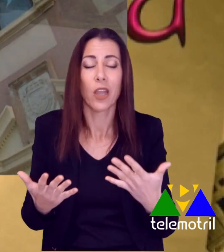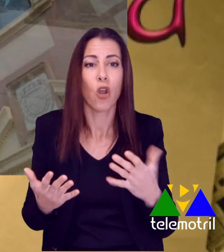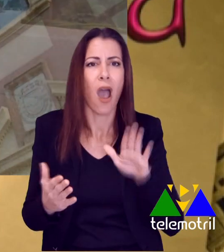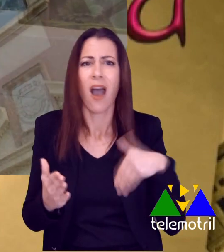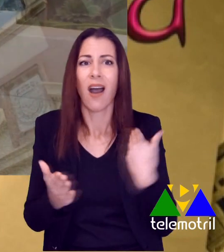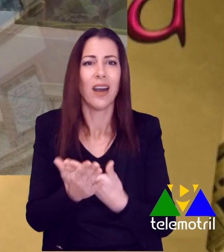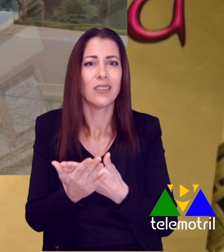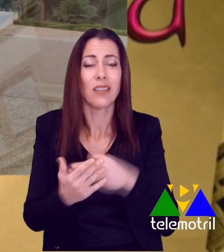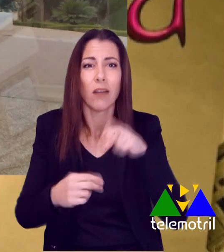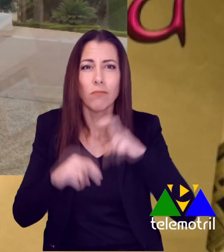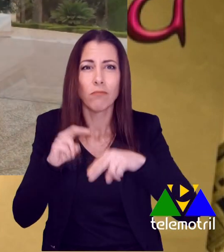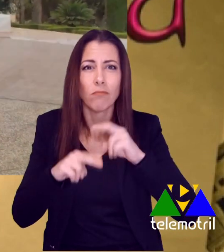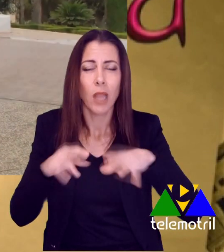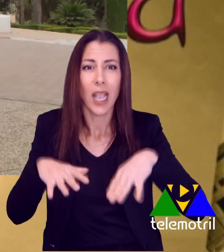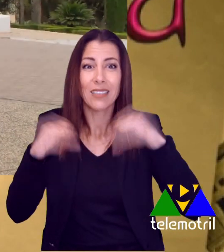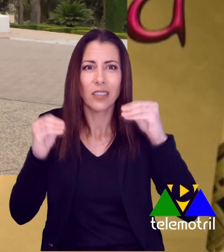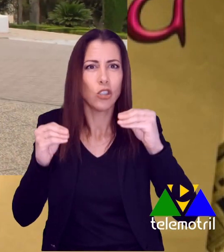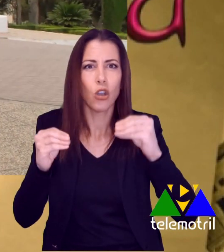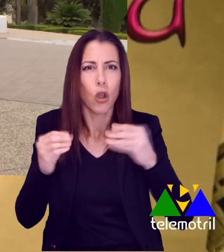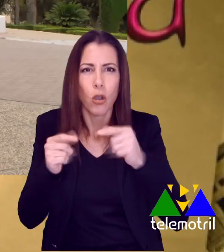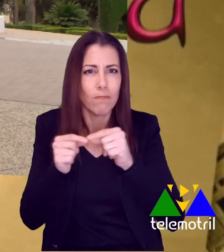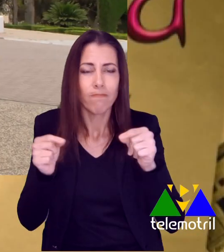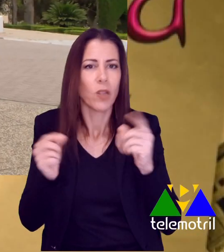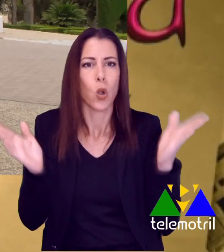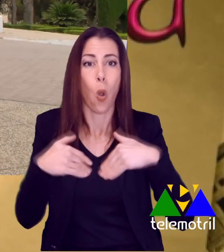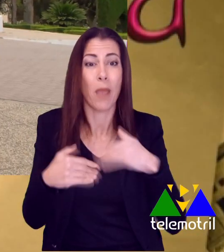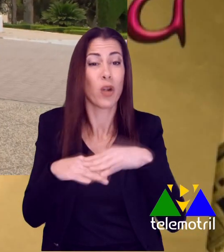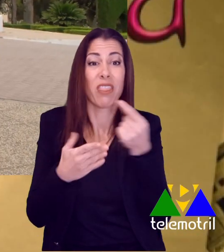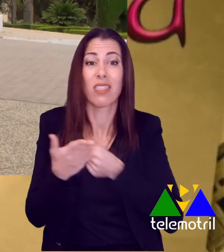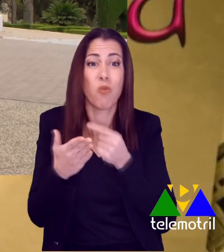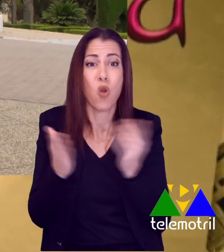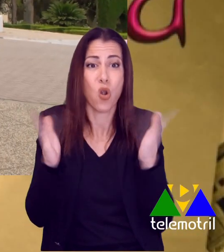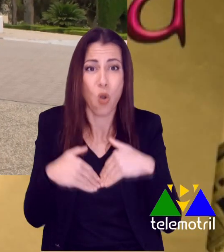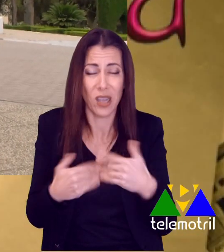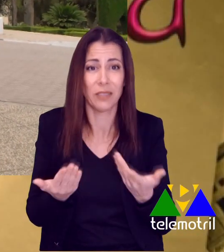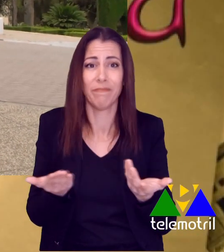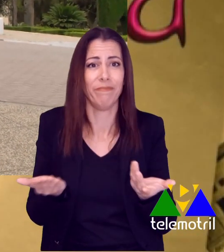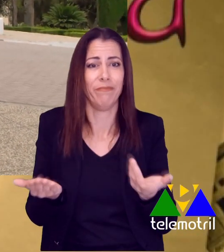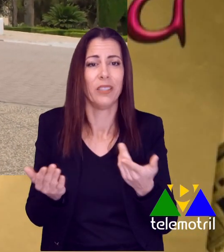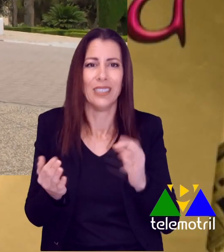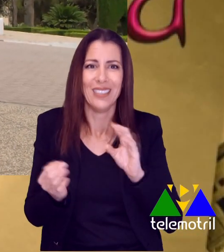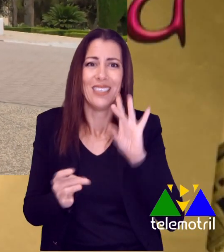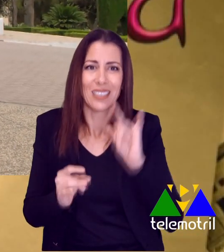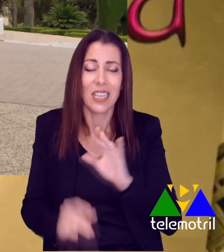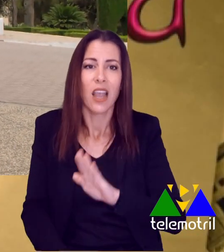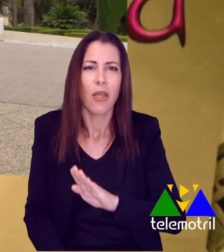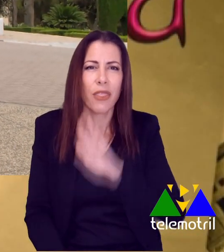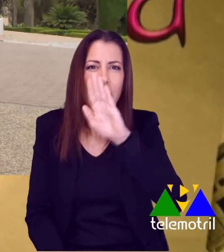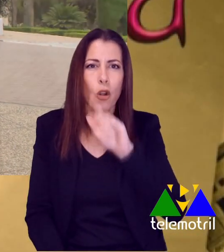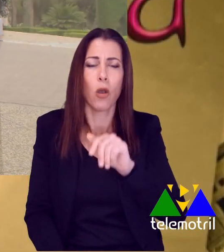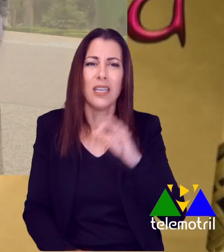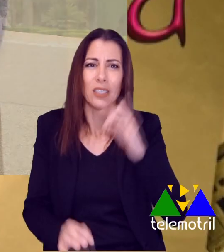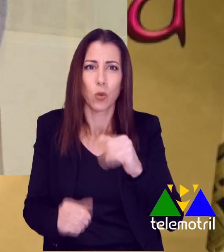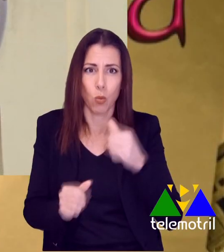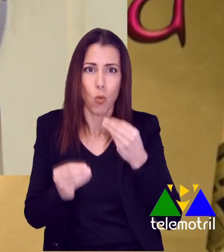la construcción del castillo? Pues tampoco lo sabemos. No hay ningún dibujo del castillo, no hay ninguna planimetría. Sí que el cerro debió estar más